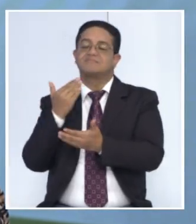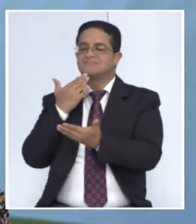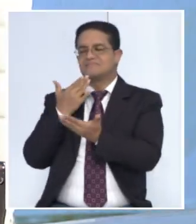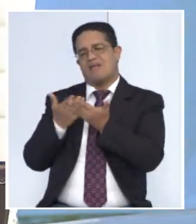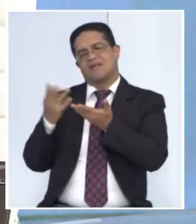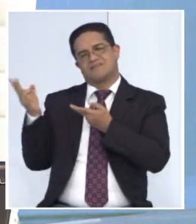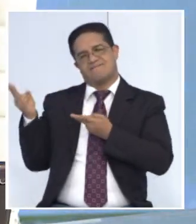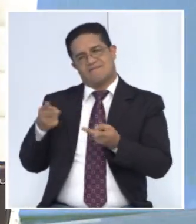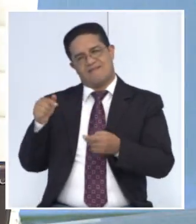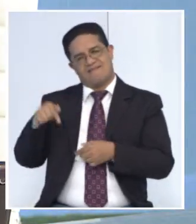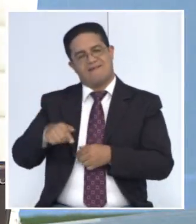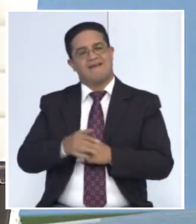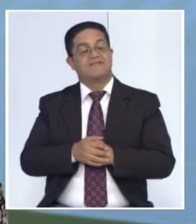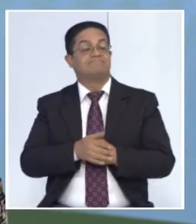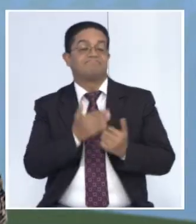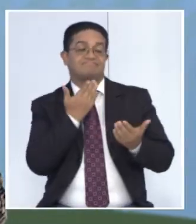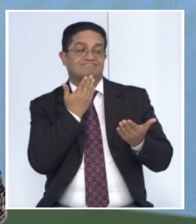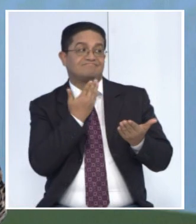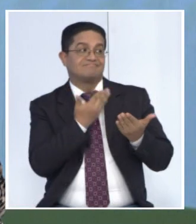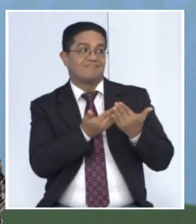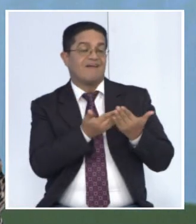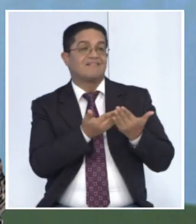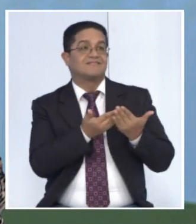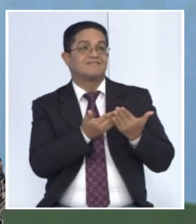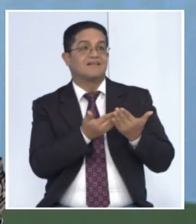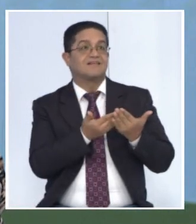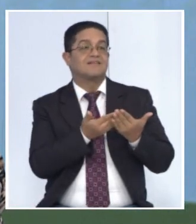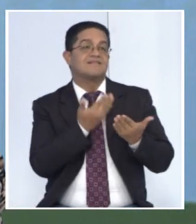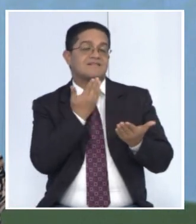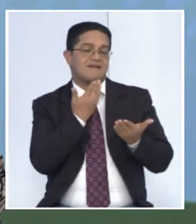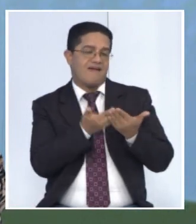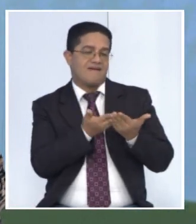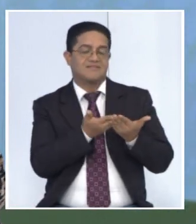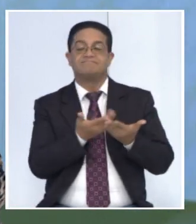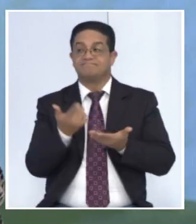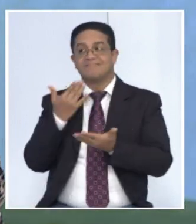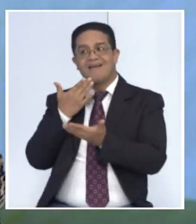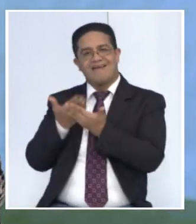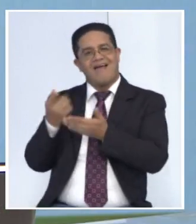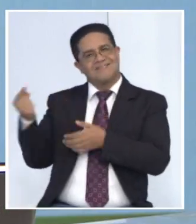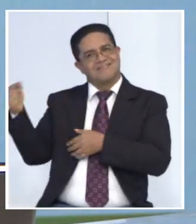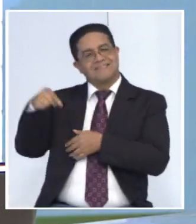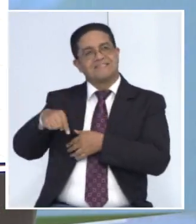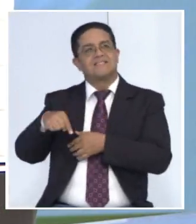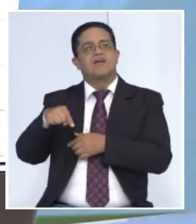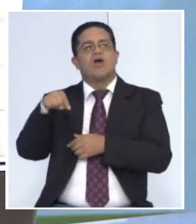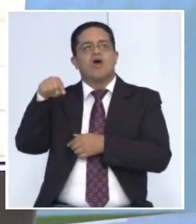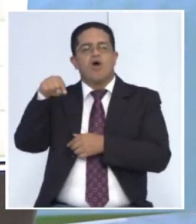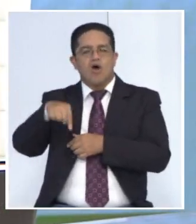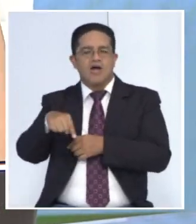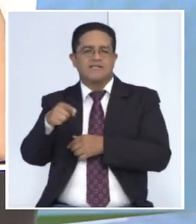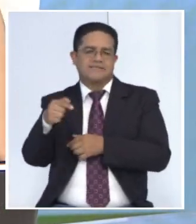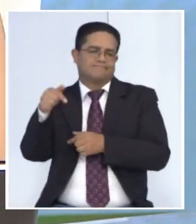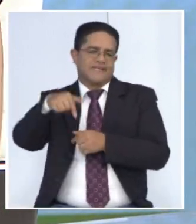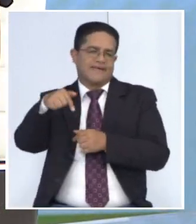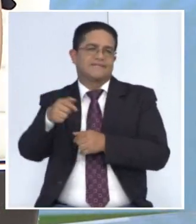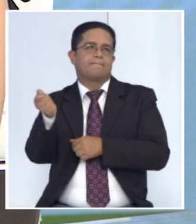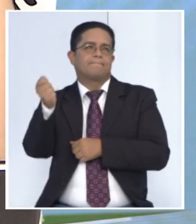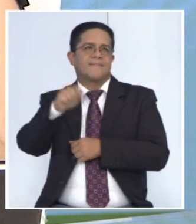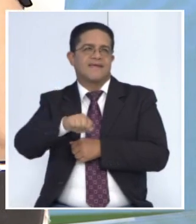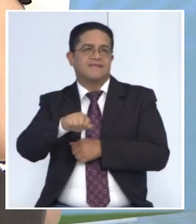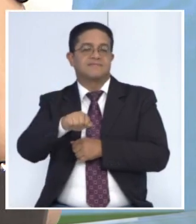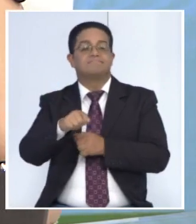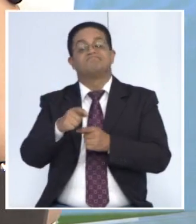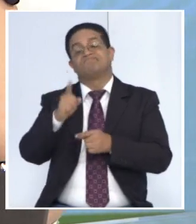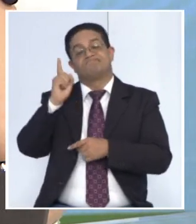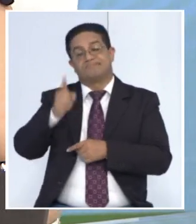acompañarnos. Encantada. Muchas gracias a ustedes por la invitación. Gracias por acompañarnos hoy y durante este mes, que aunque debería ser todos los